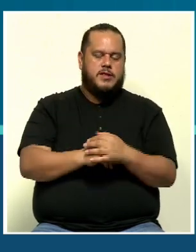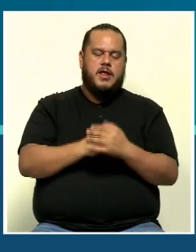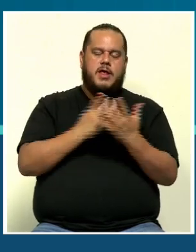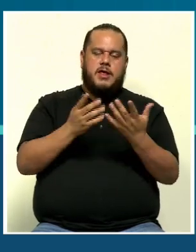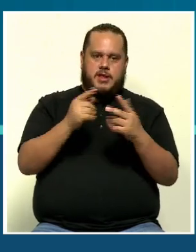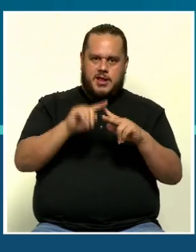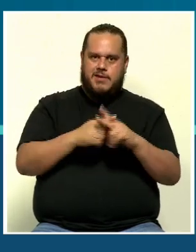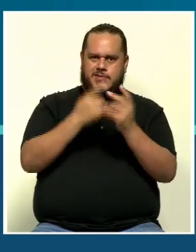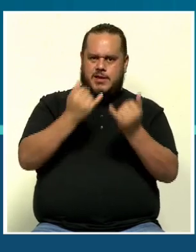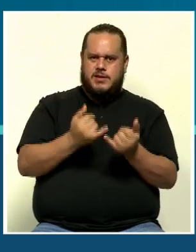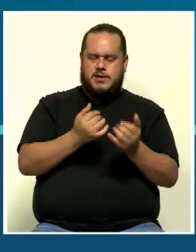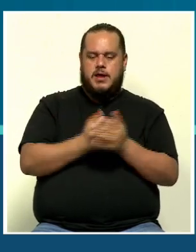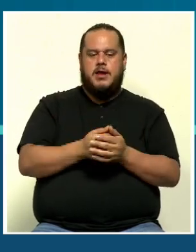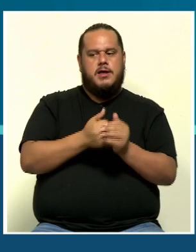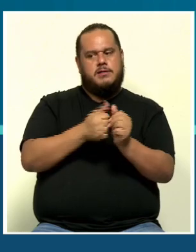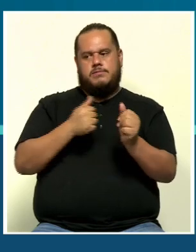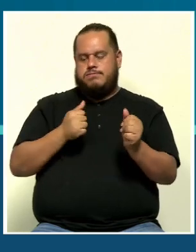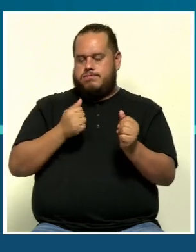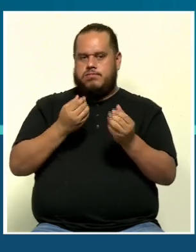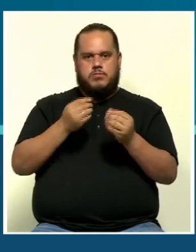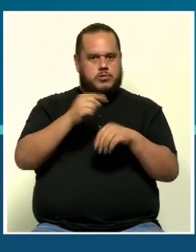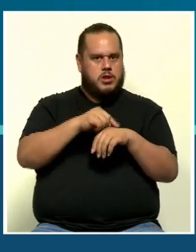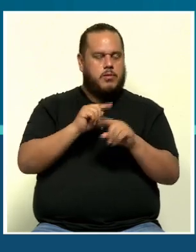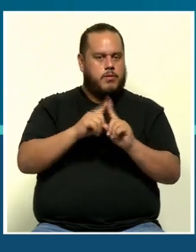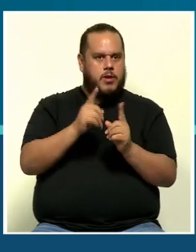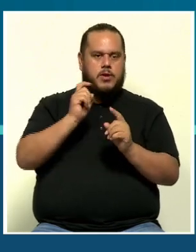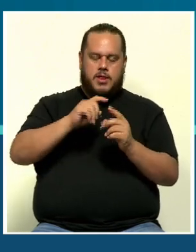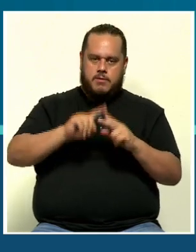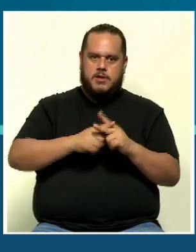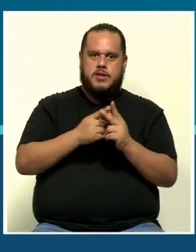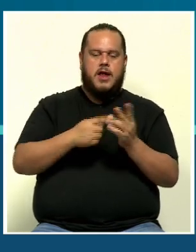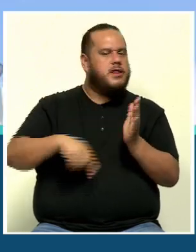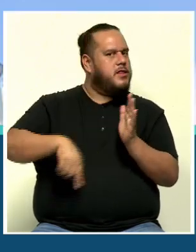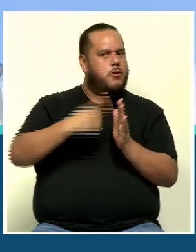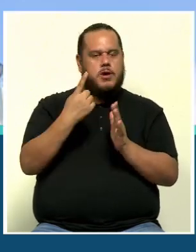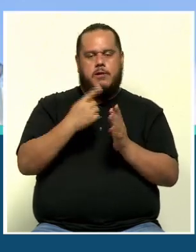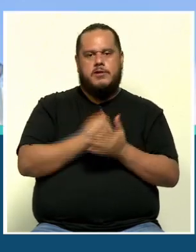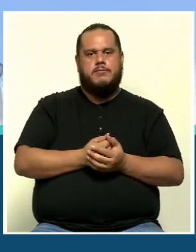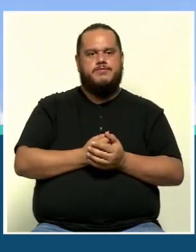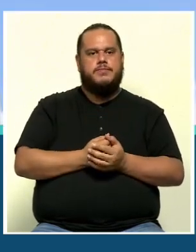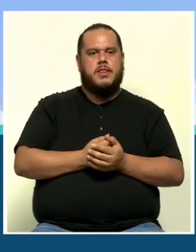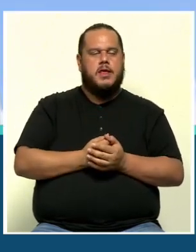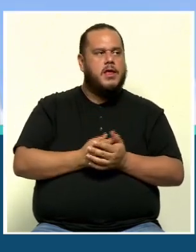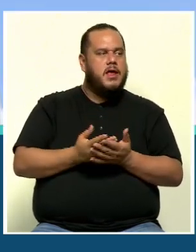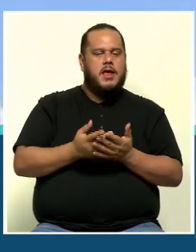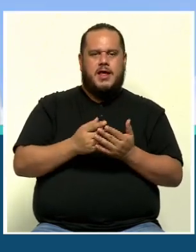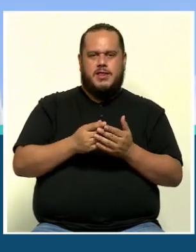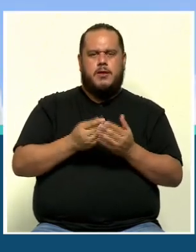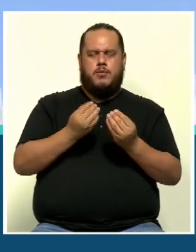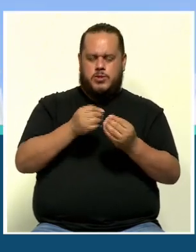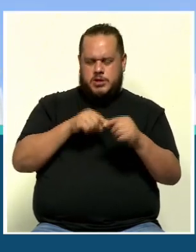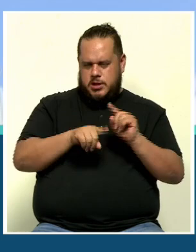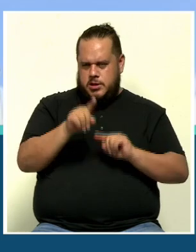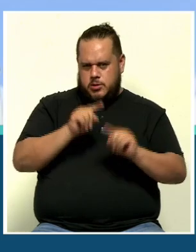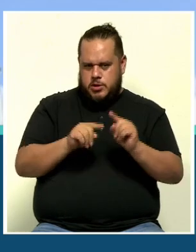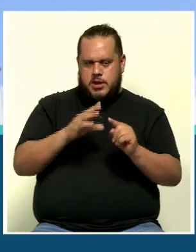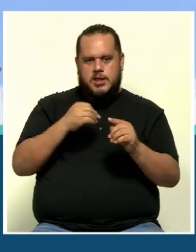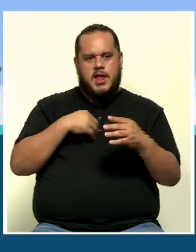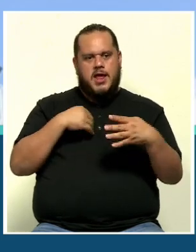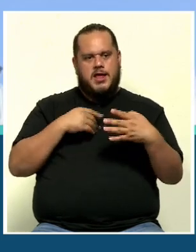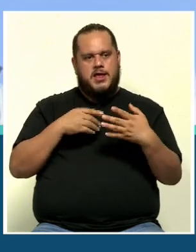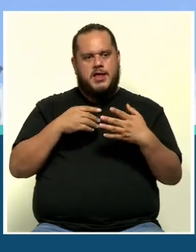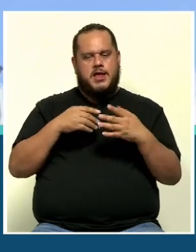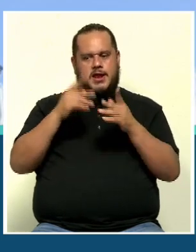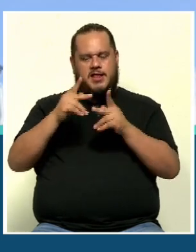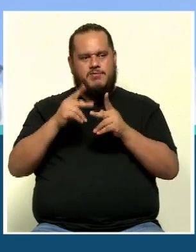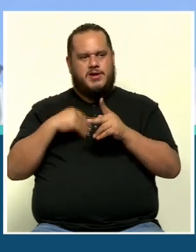empezar ya, que tardará décadas, por supuesto, pero que debe iniciar de una vez por todas. Ante las constantes críticas y señalamiento de la población,